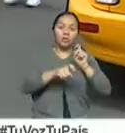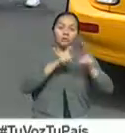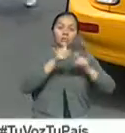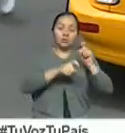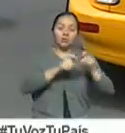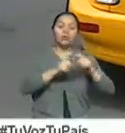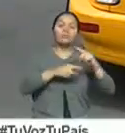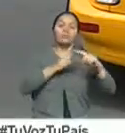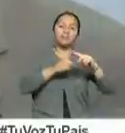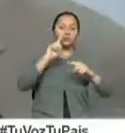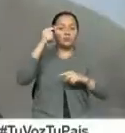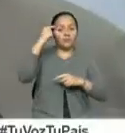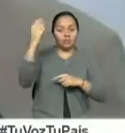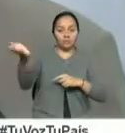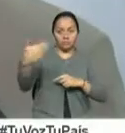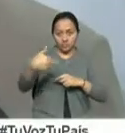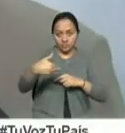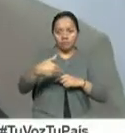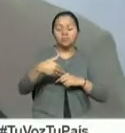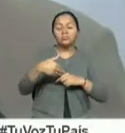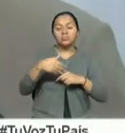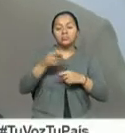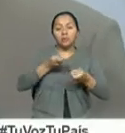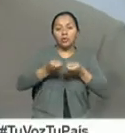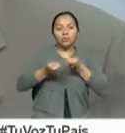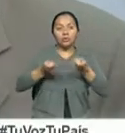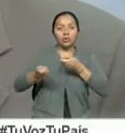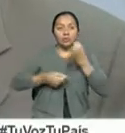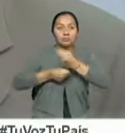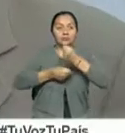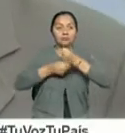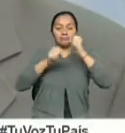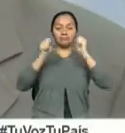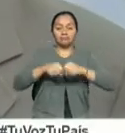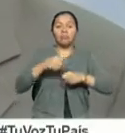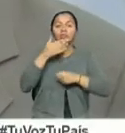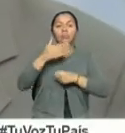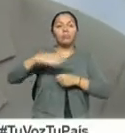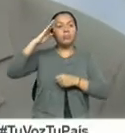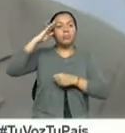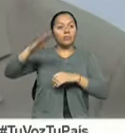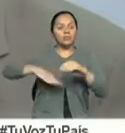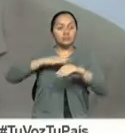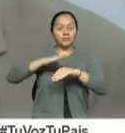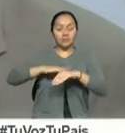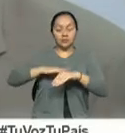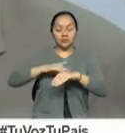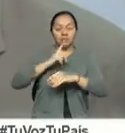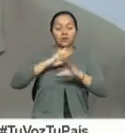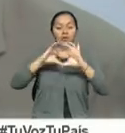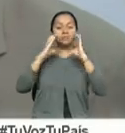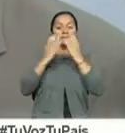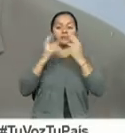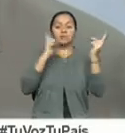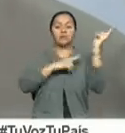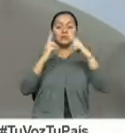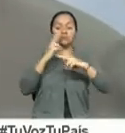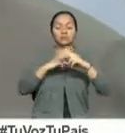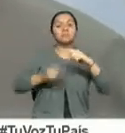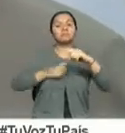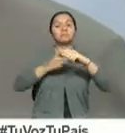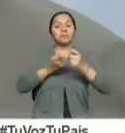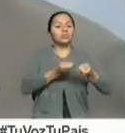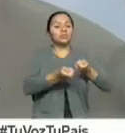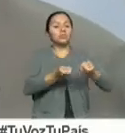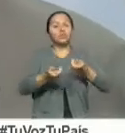y el gobierno. Hemos fortalecido los controles operativos, estamos trabajando con la Policía Nacional, la Comisión de Tránsito del Ecuador, en tener más controles en los